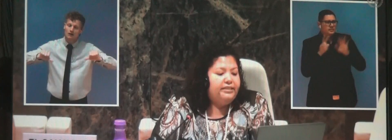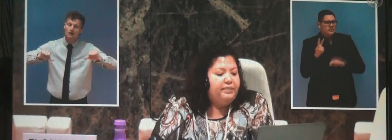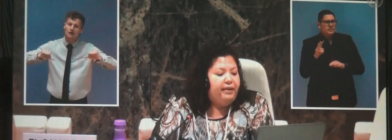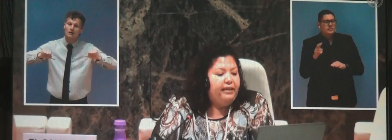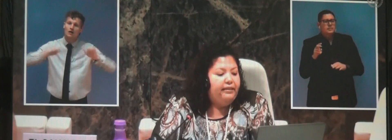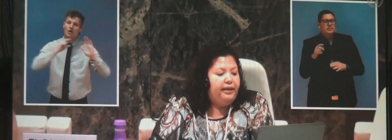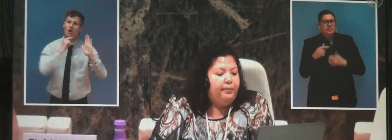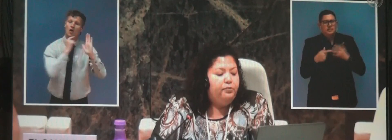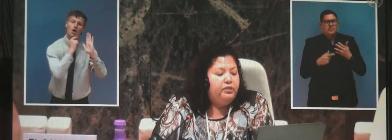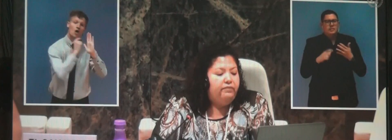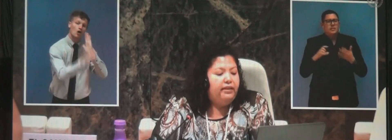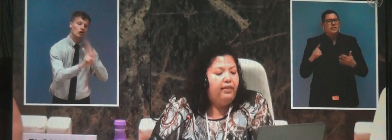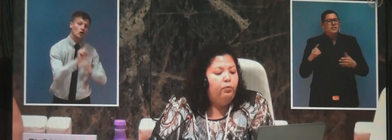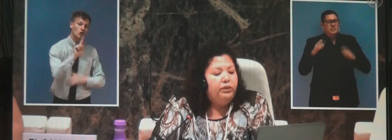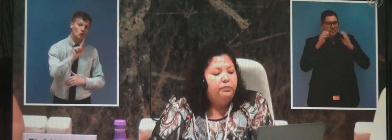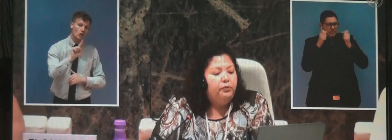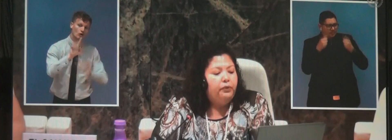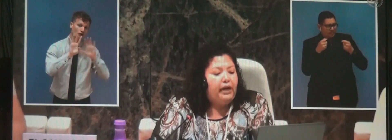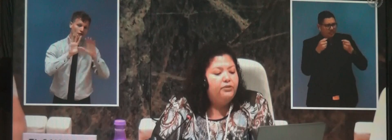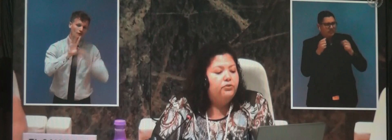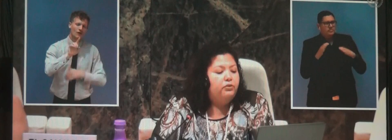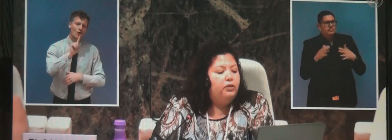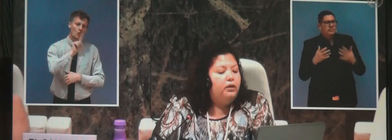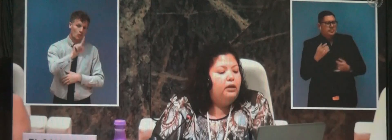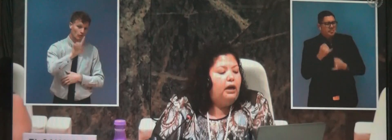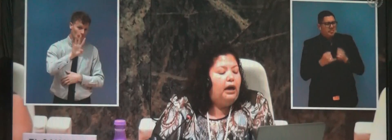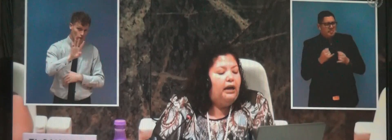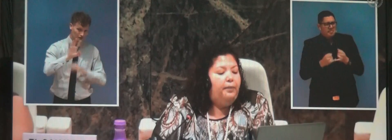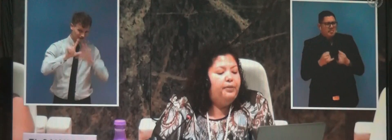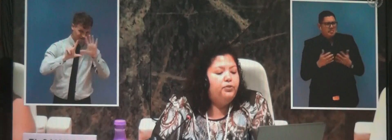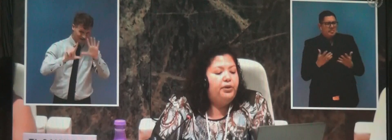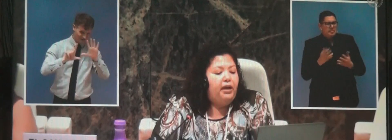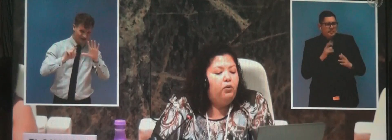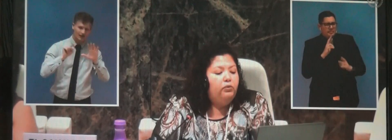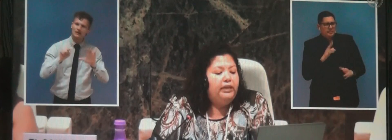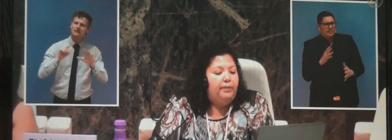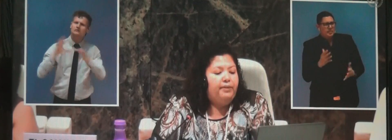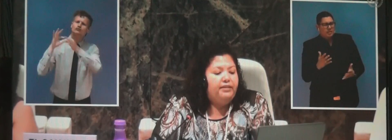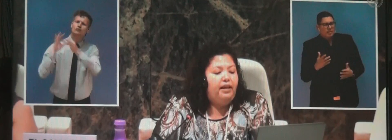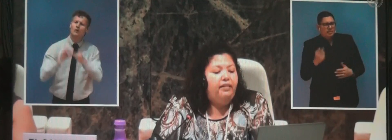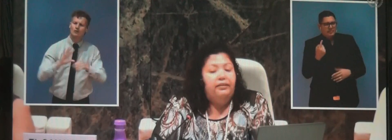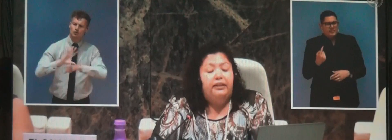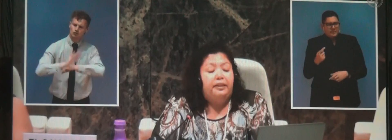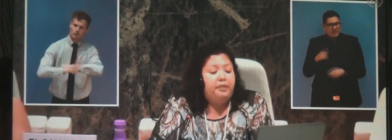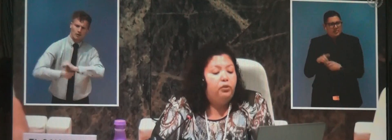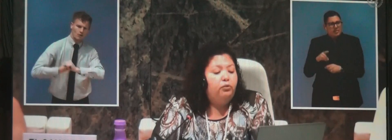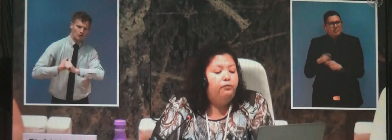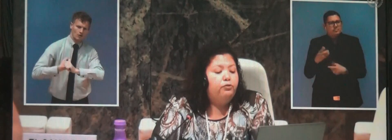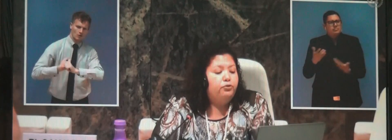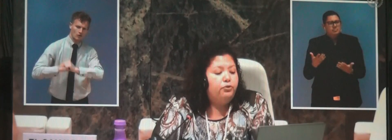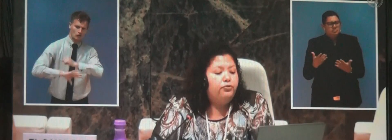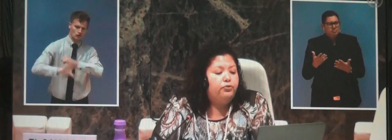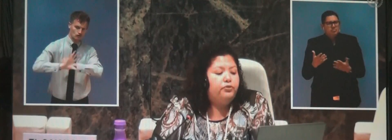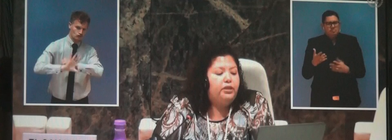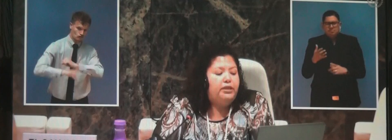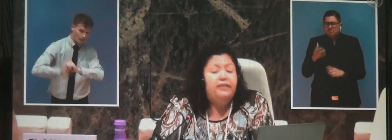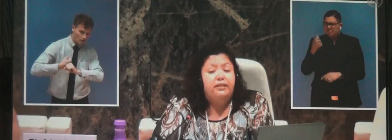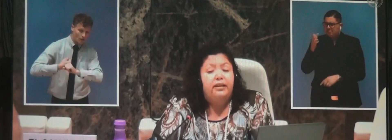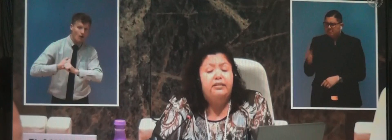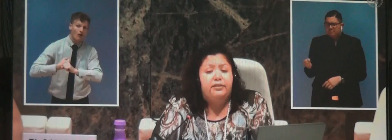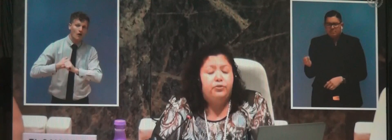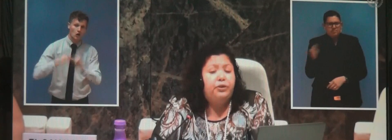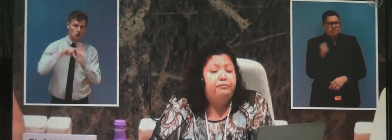donde se exime de responsabilidad en último caso a las personas con discapacidad de tratamiento forzosos